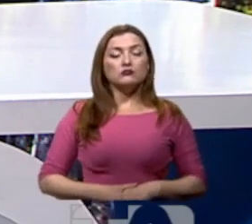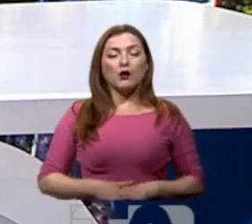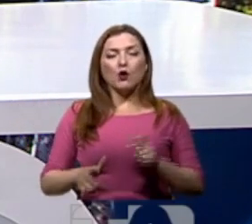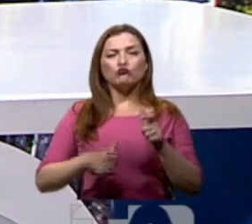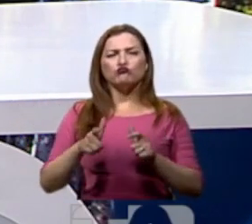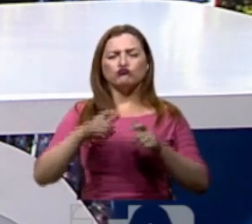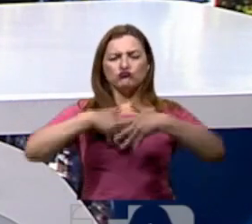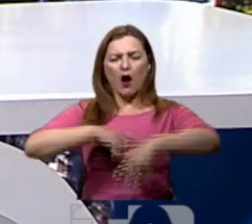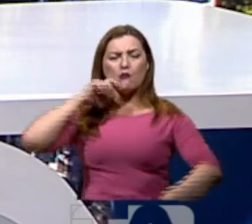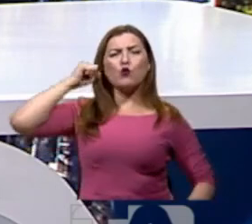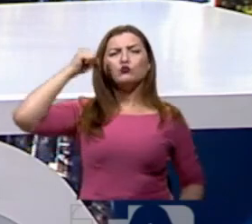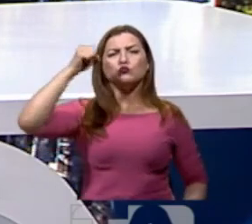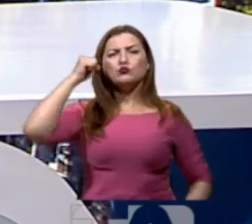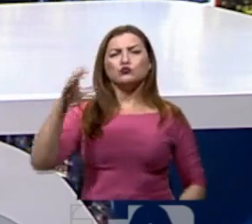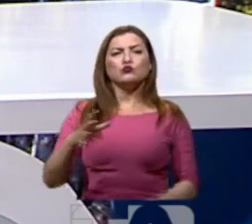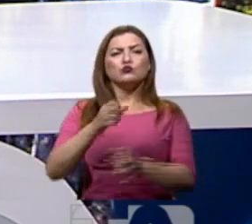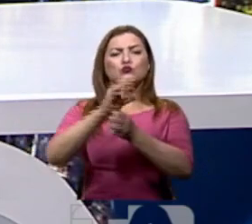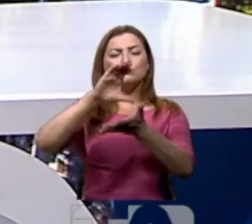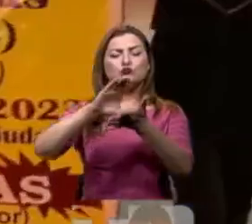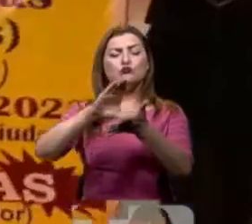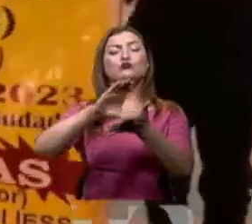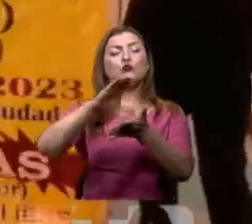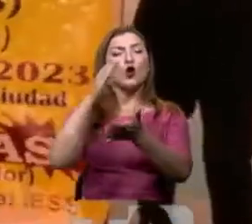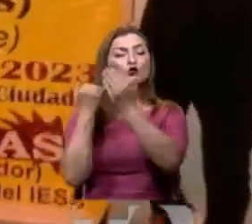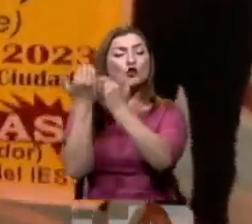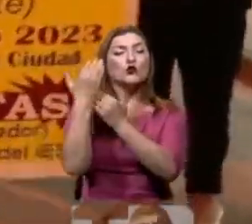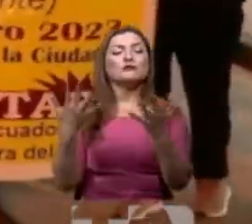marchas para recuperar el casco colonial.